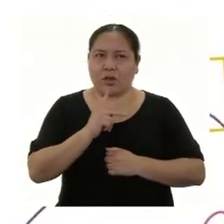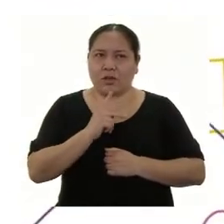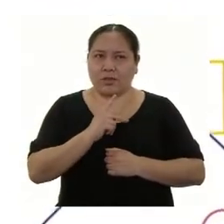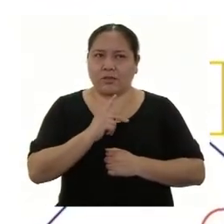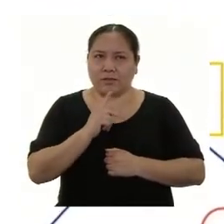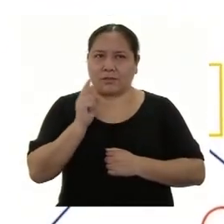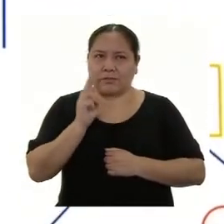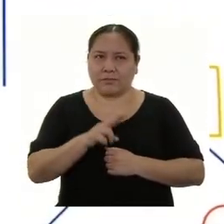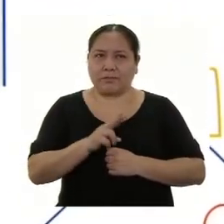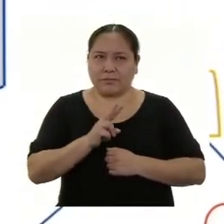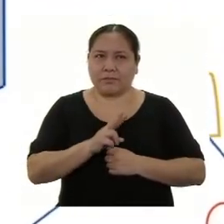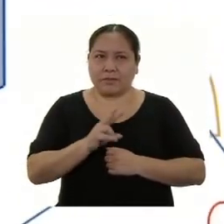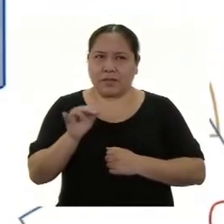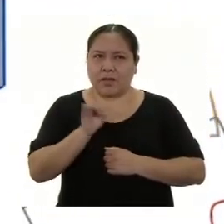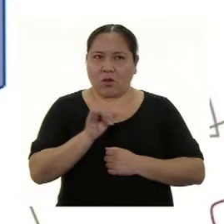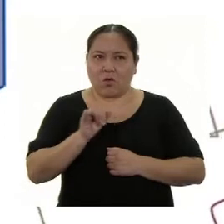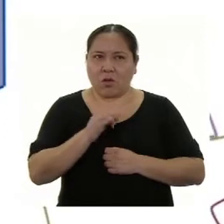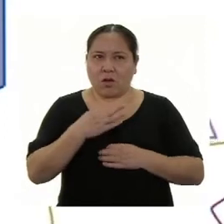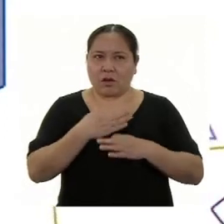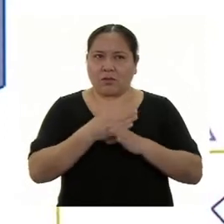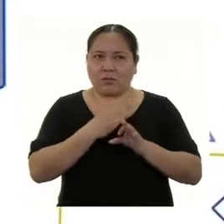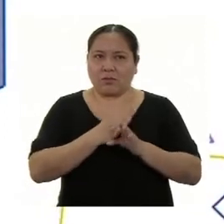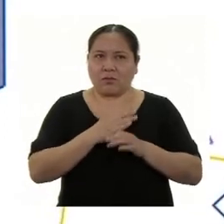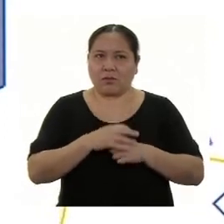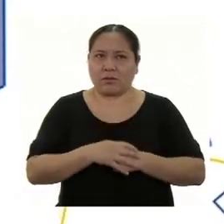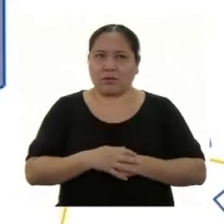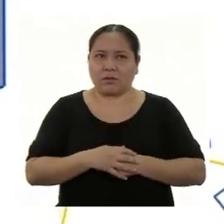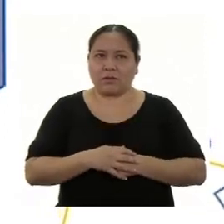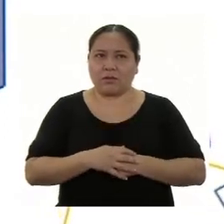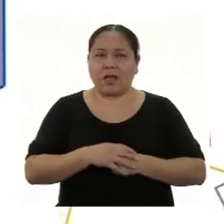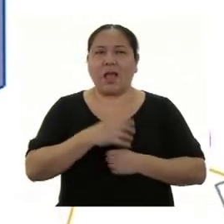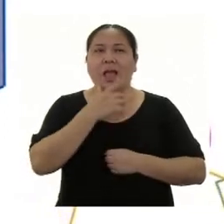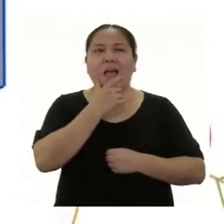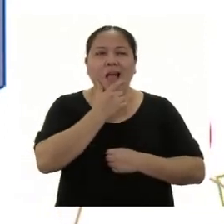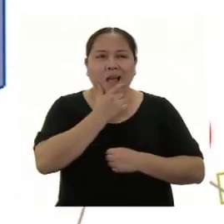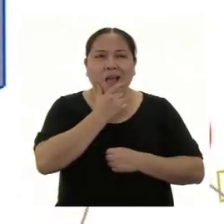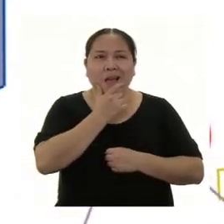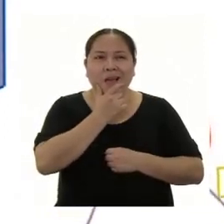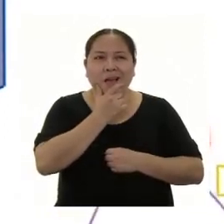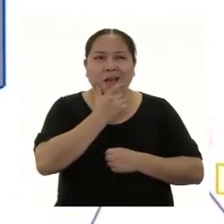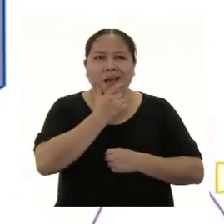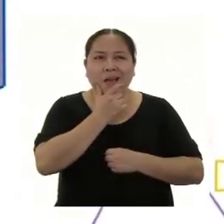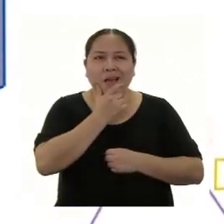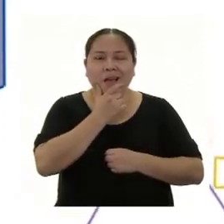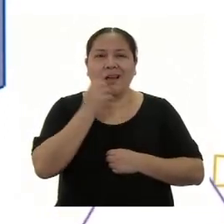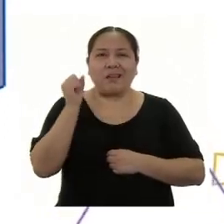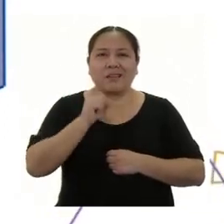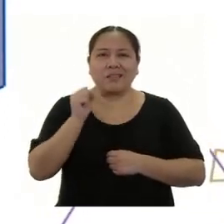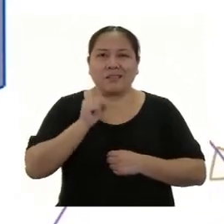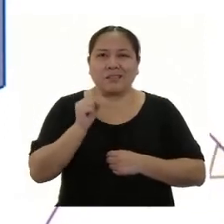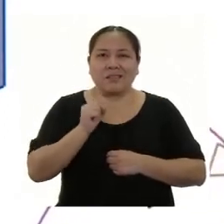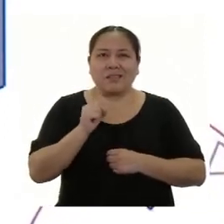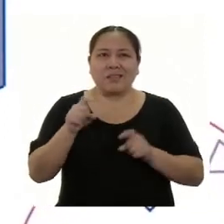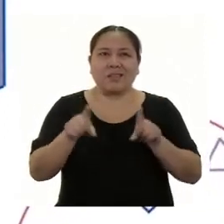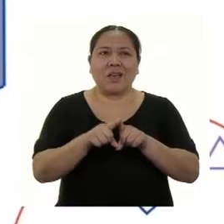sigues viendo las mismas formas? Claro, ¿cómo no lo vi antes? También es un prisma